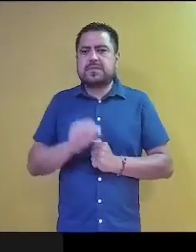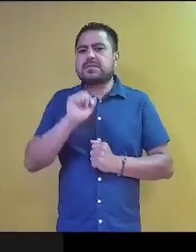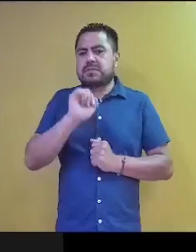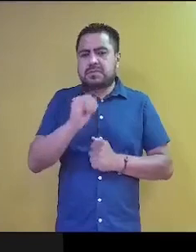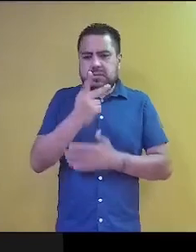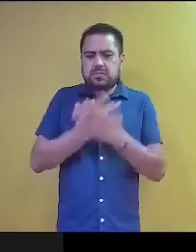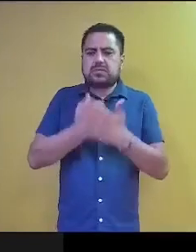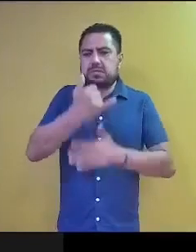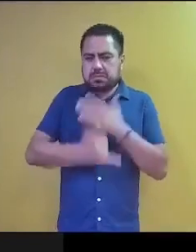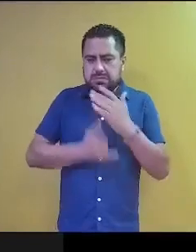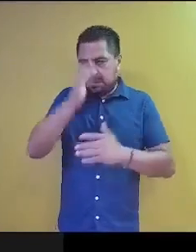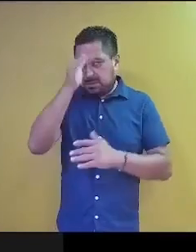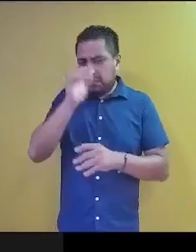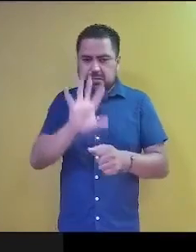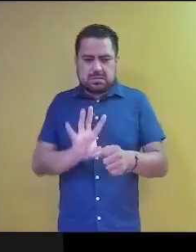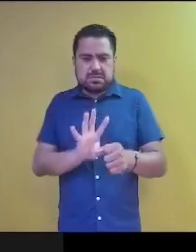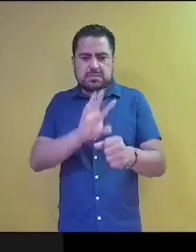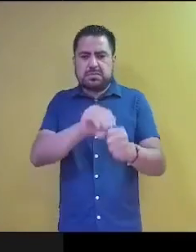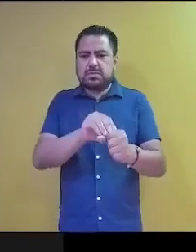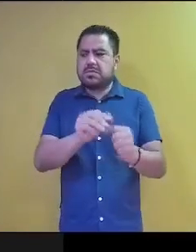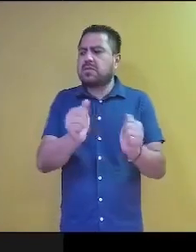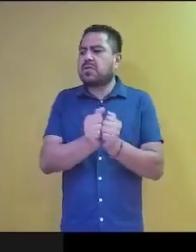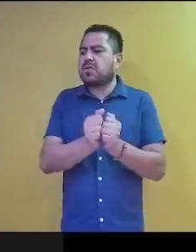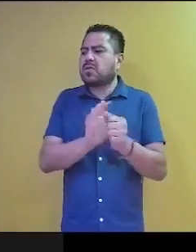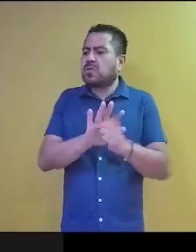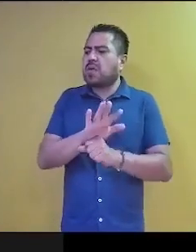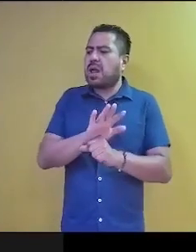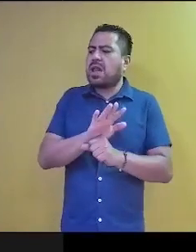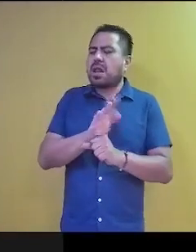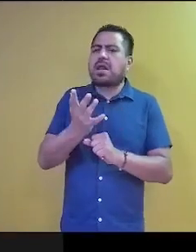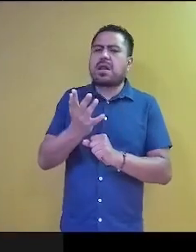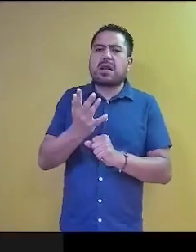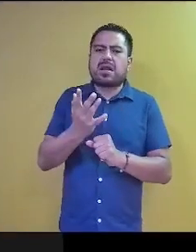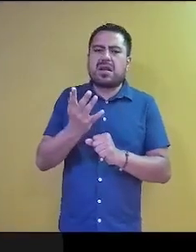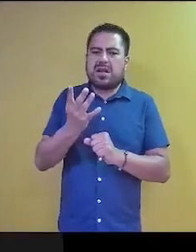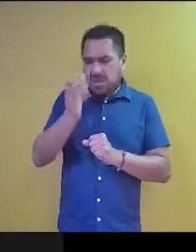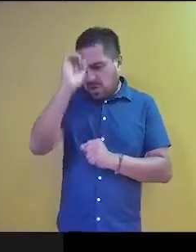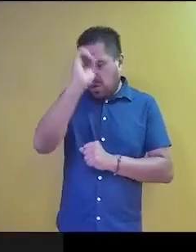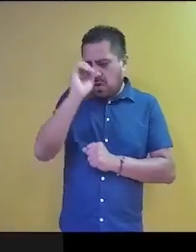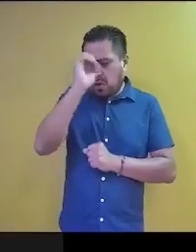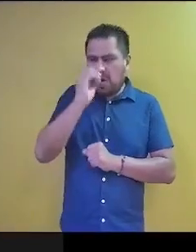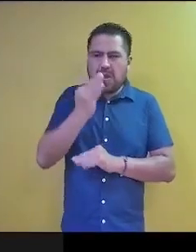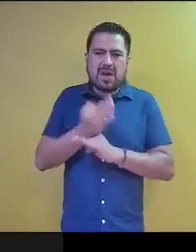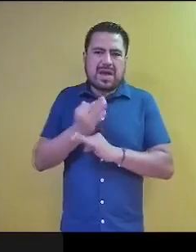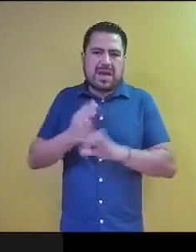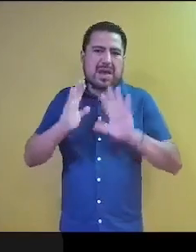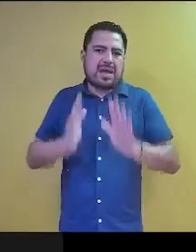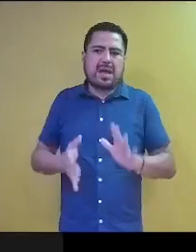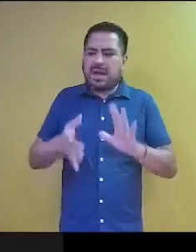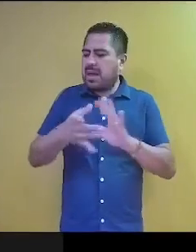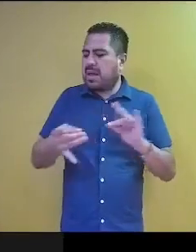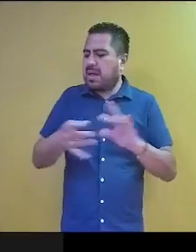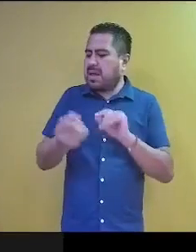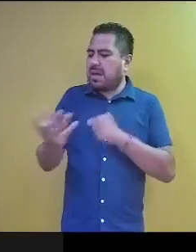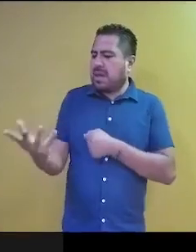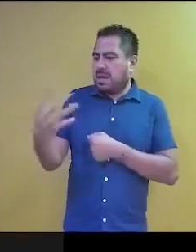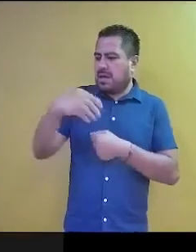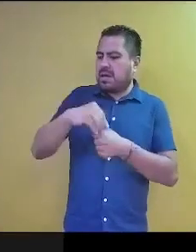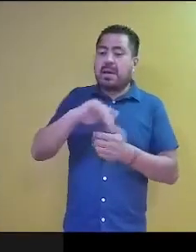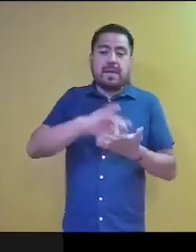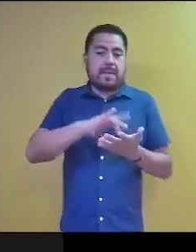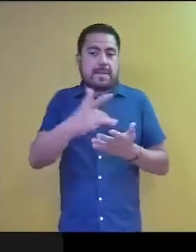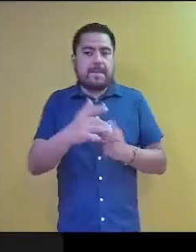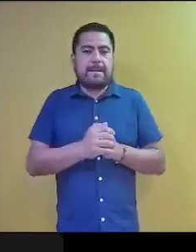del proyecto, incluyendo los argumentos que ya se han expresado. Gracias,